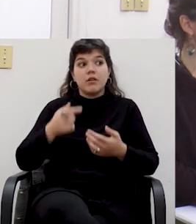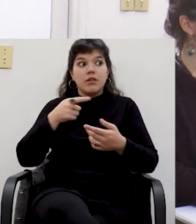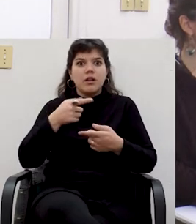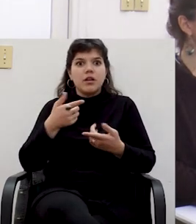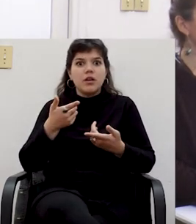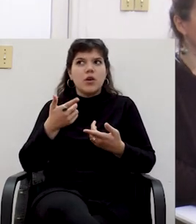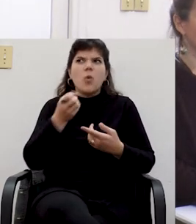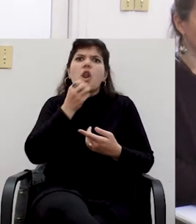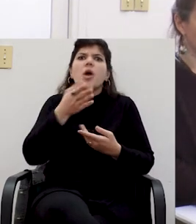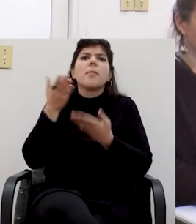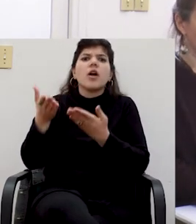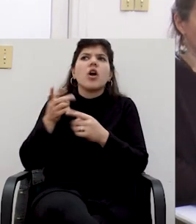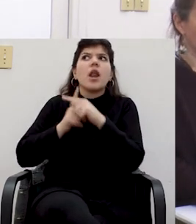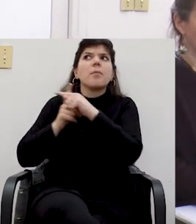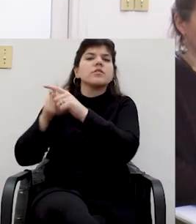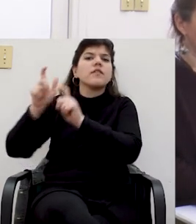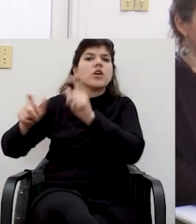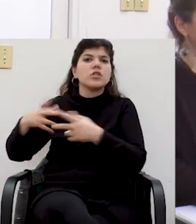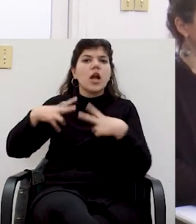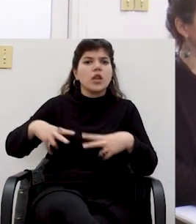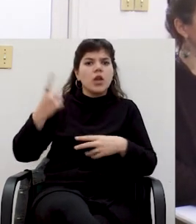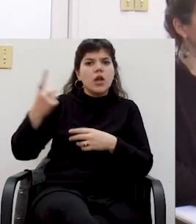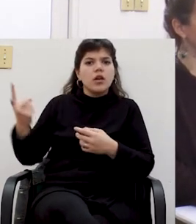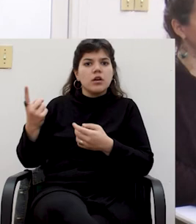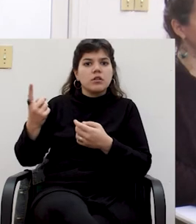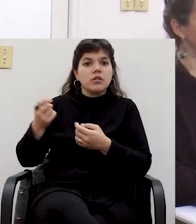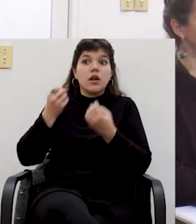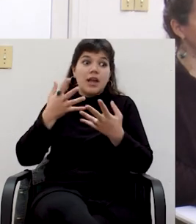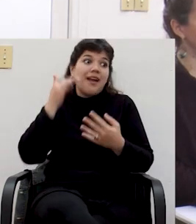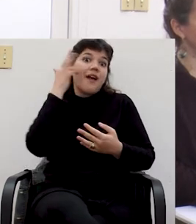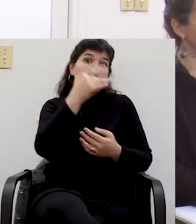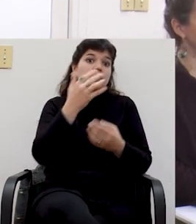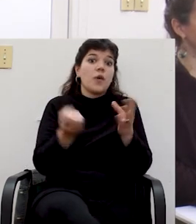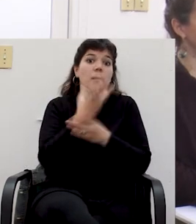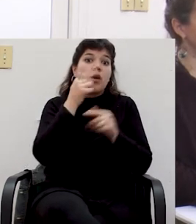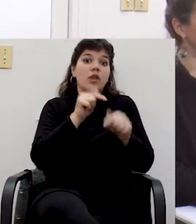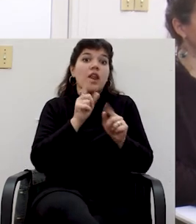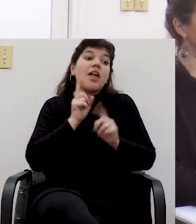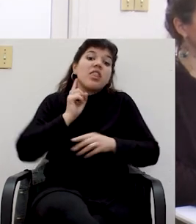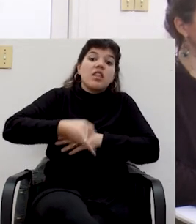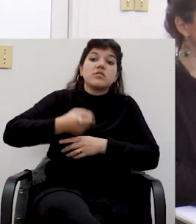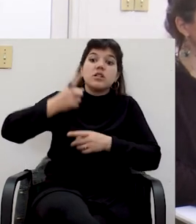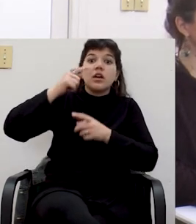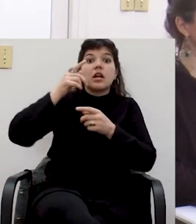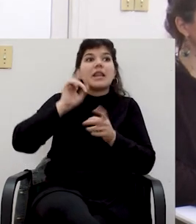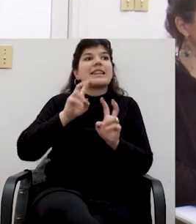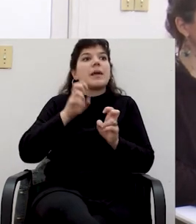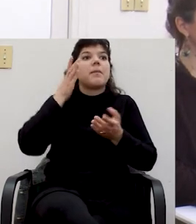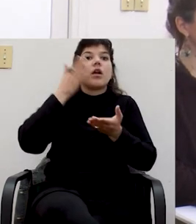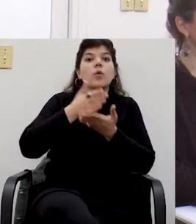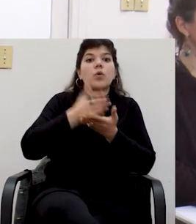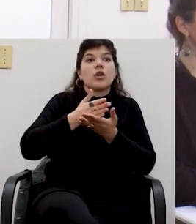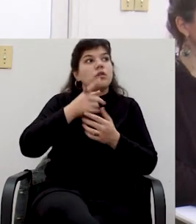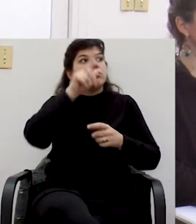¿Cuáles son esos talentos y virtudes? Son los talentos y virtudes que la filosofía moderna definió como sujeto de derecho